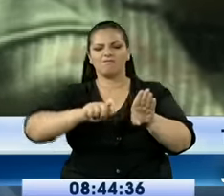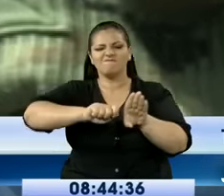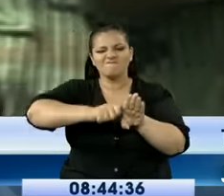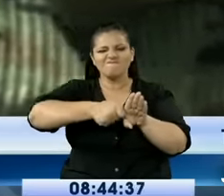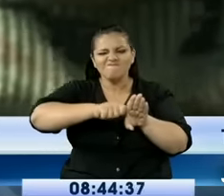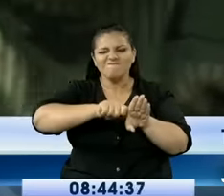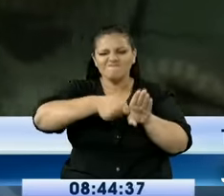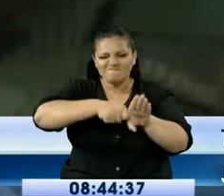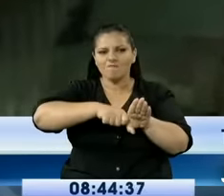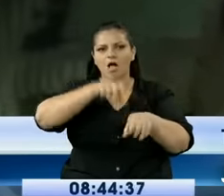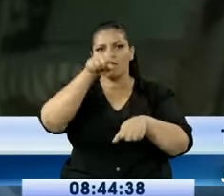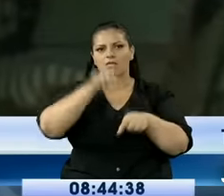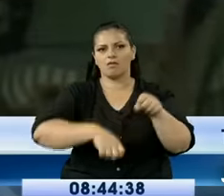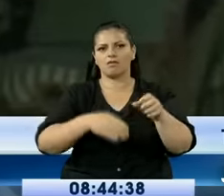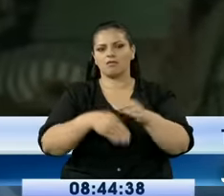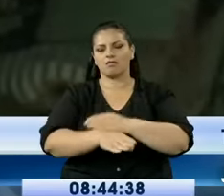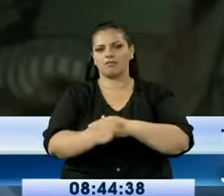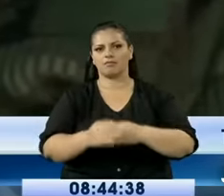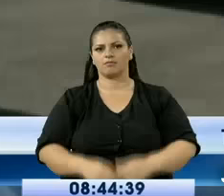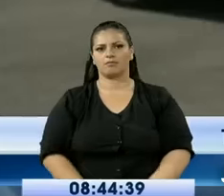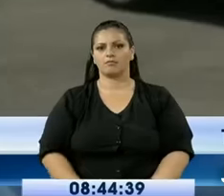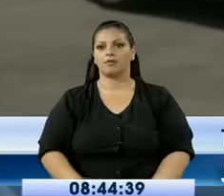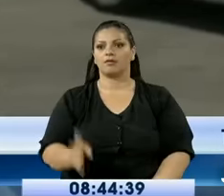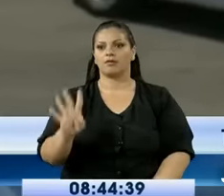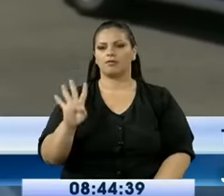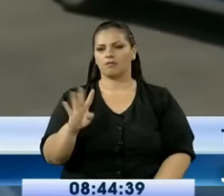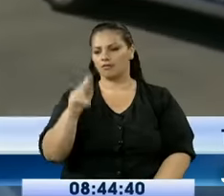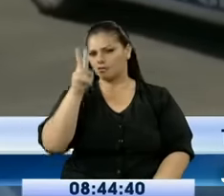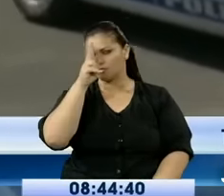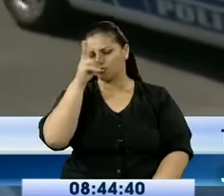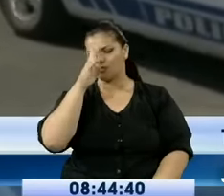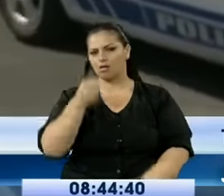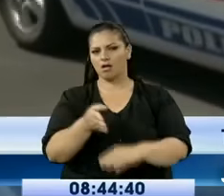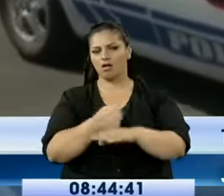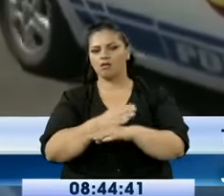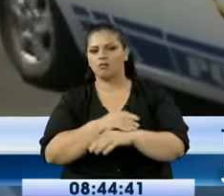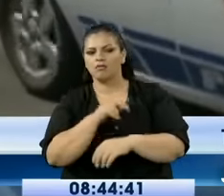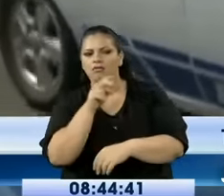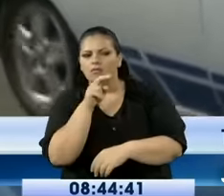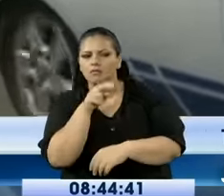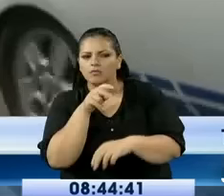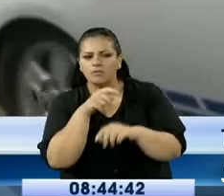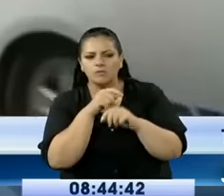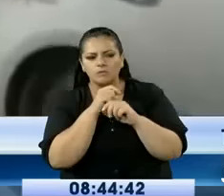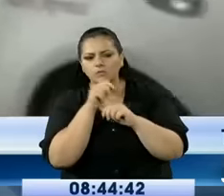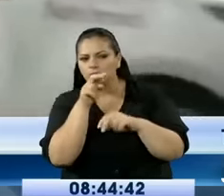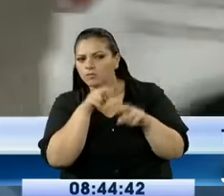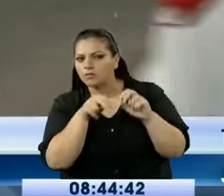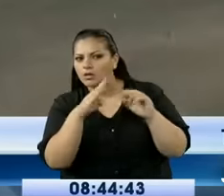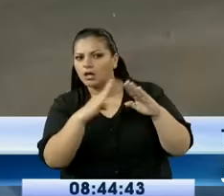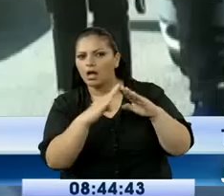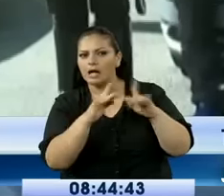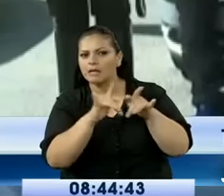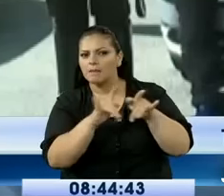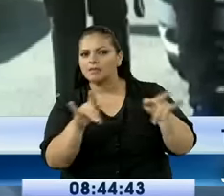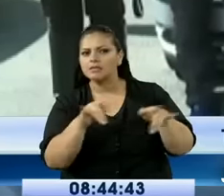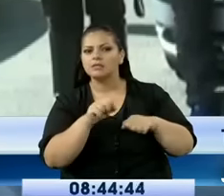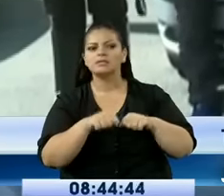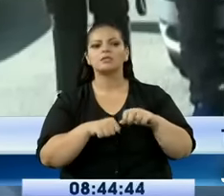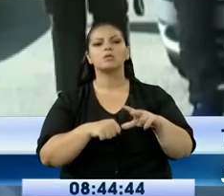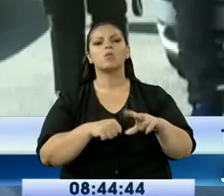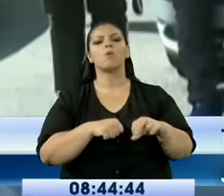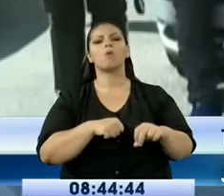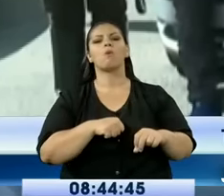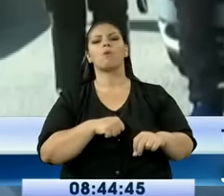forma peculiar de verificar si alguien estaba en casa, pero en esta ocasión estaban todos, incluso la policía patrullaba por el lugar y se les acabó